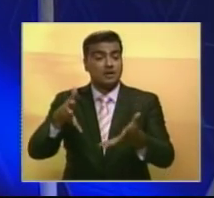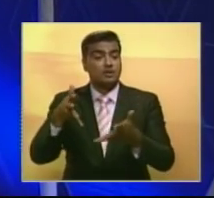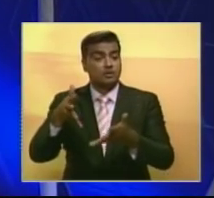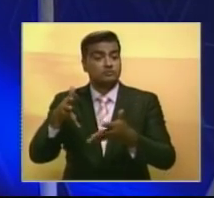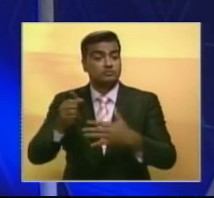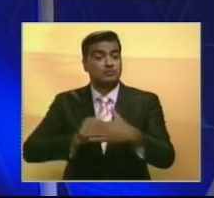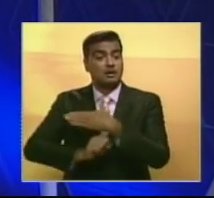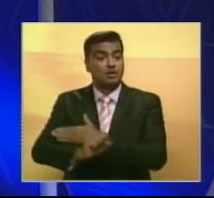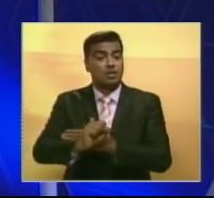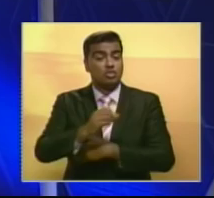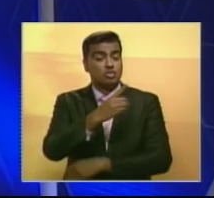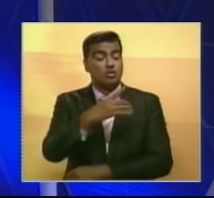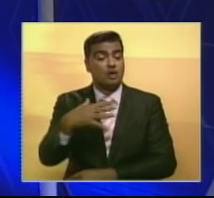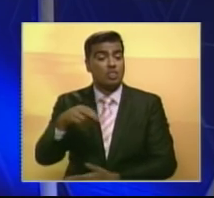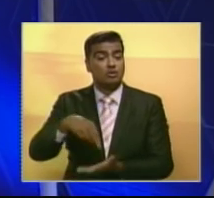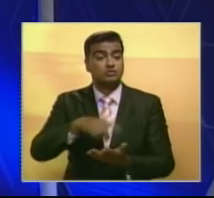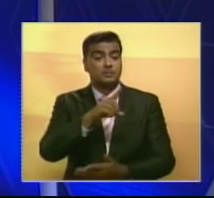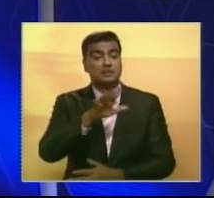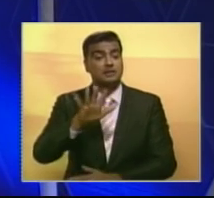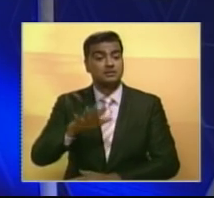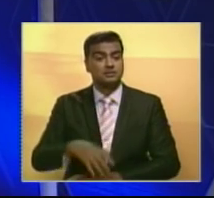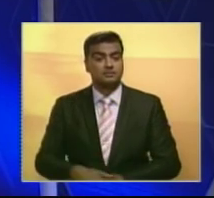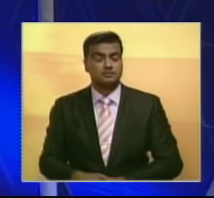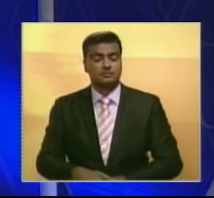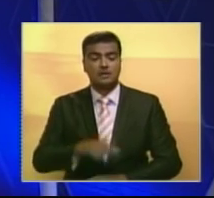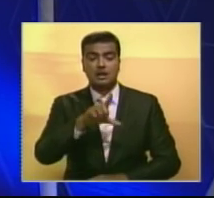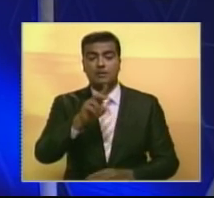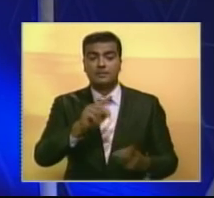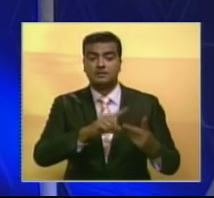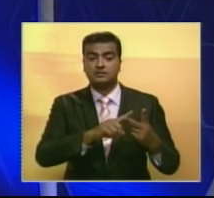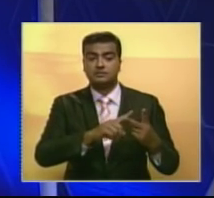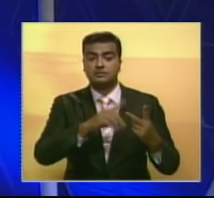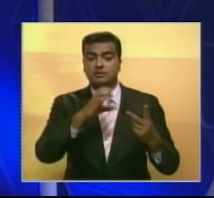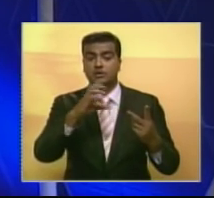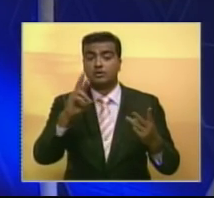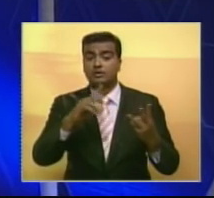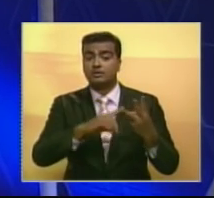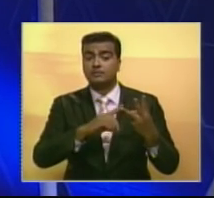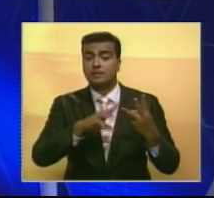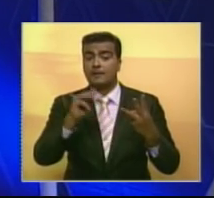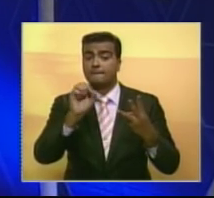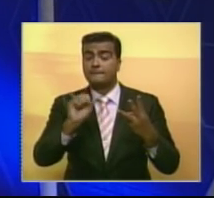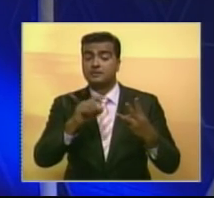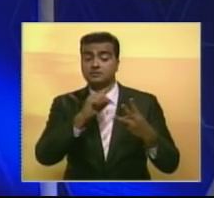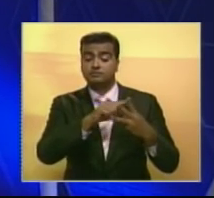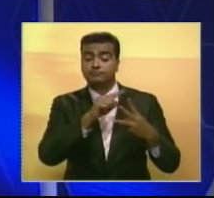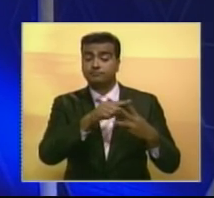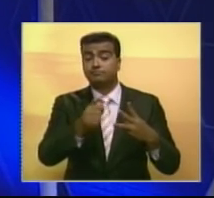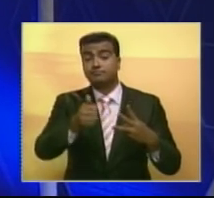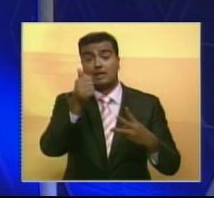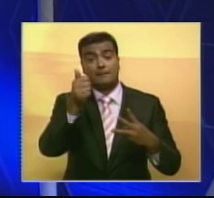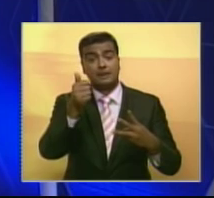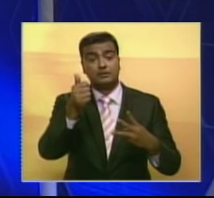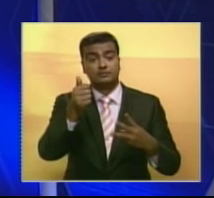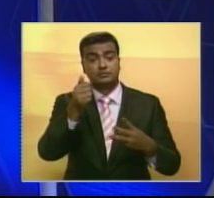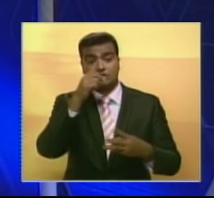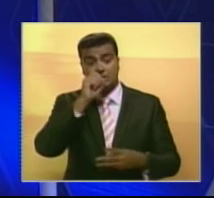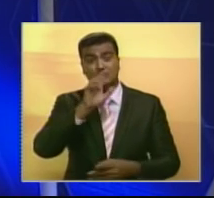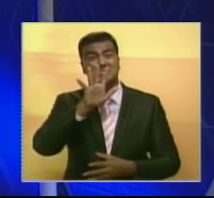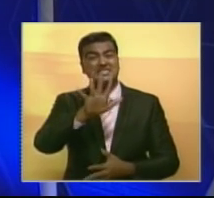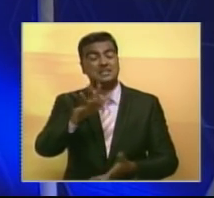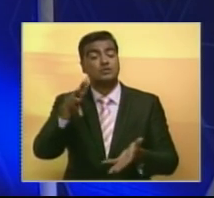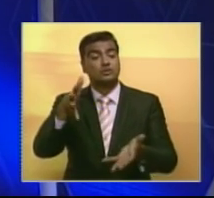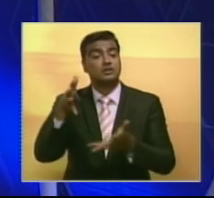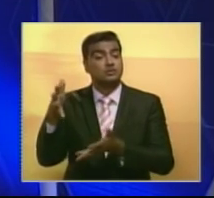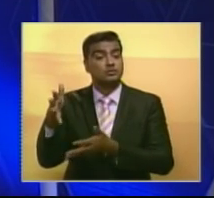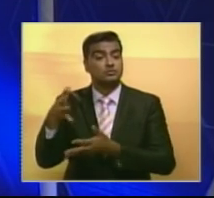Balón de Oro 2015. Los candidatos son 3, Lionel Messi, Cristiano Ronaldo y Neymar. Messi figura como el gran favorito en un año en el que ganó 5 títulos